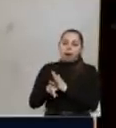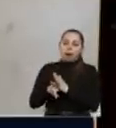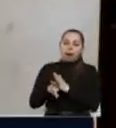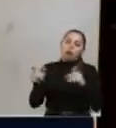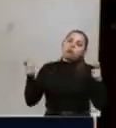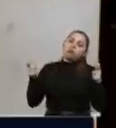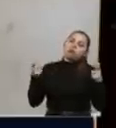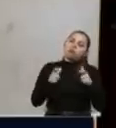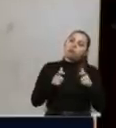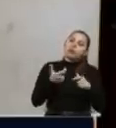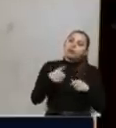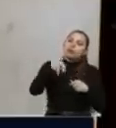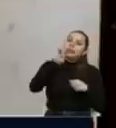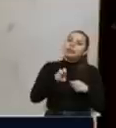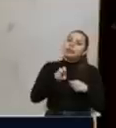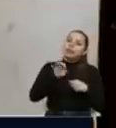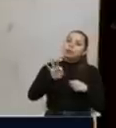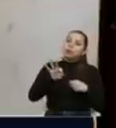una reducción del